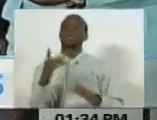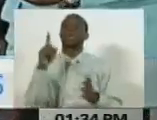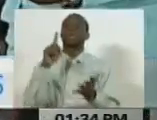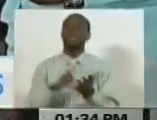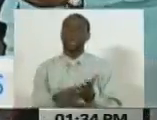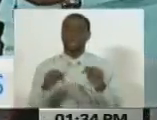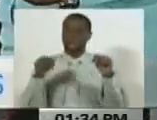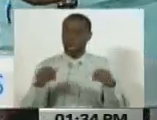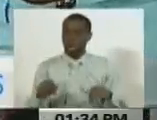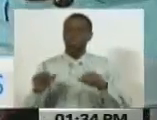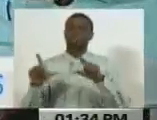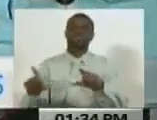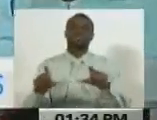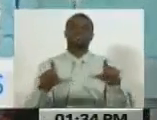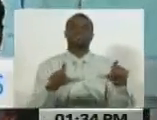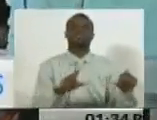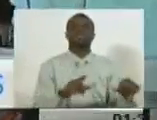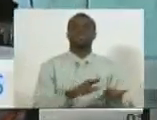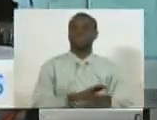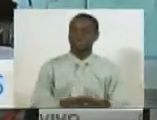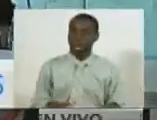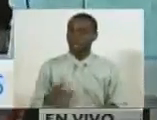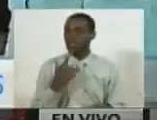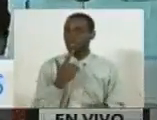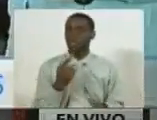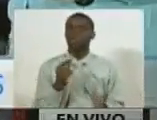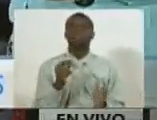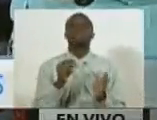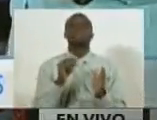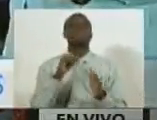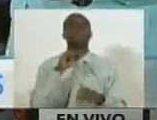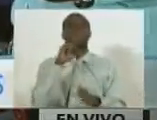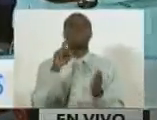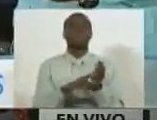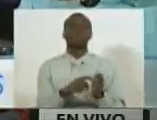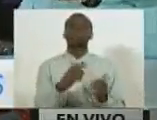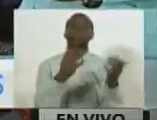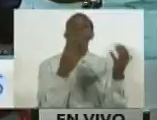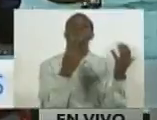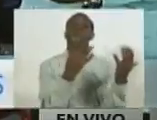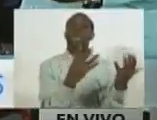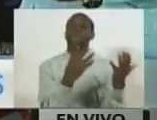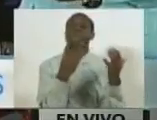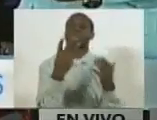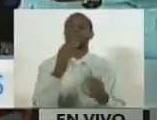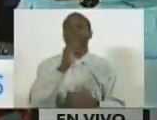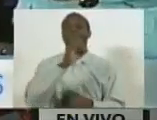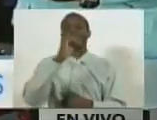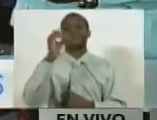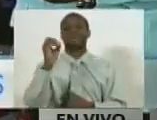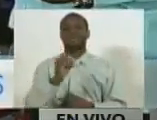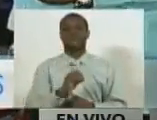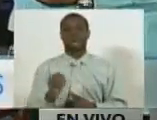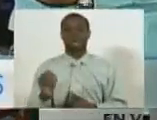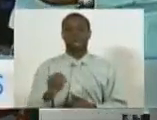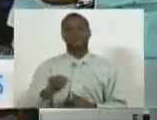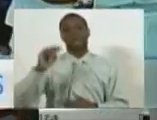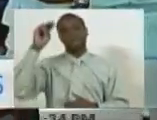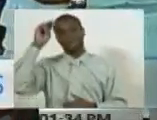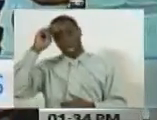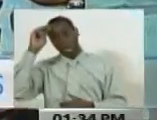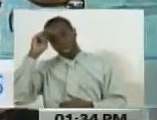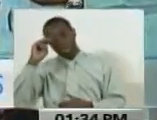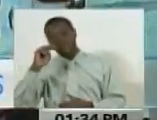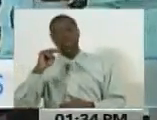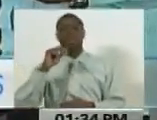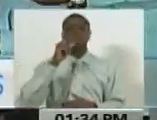titularidad. Estamos llegando, un dato clave, al 93% de maestros y maestras ya